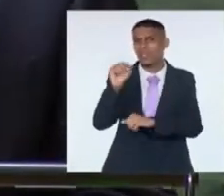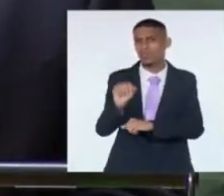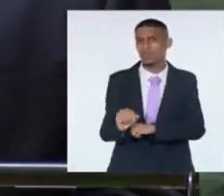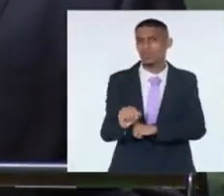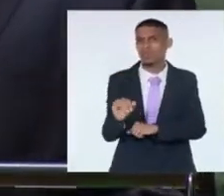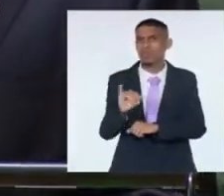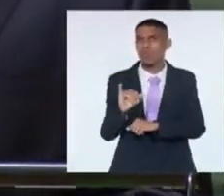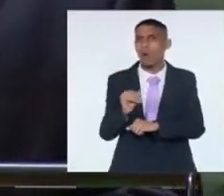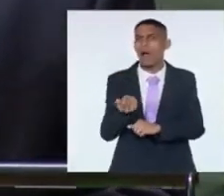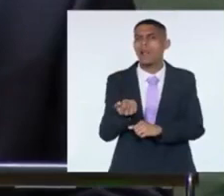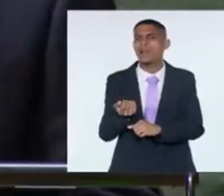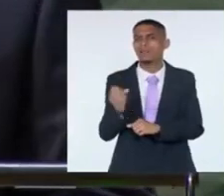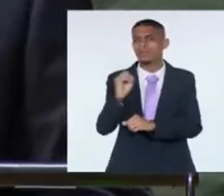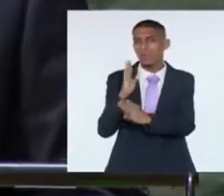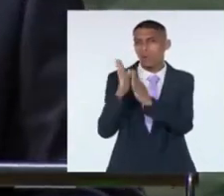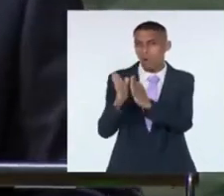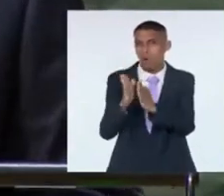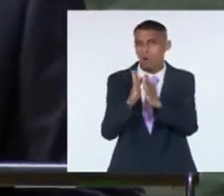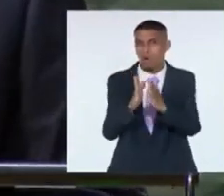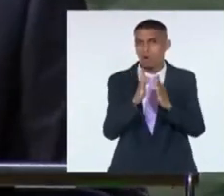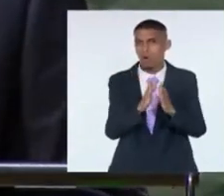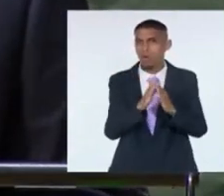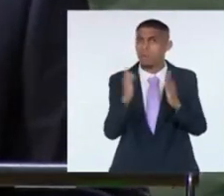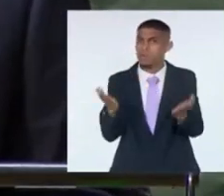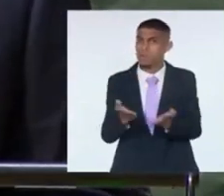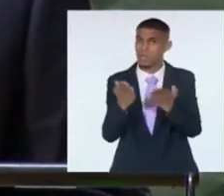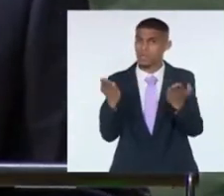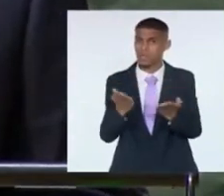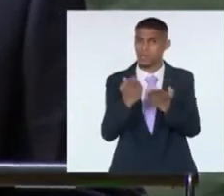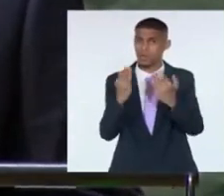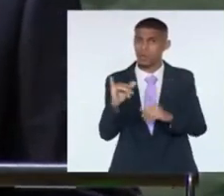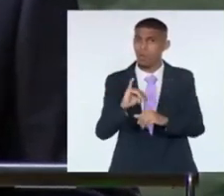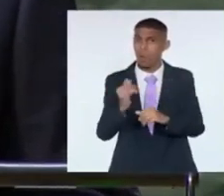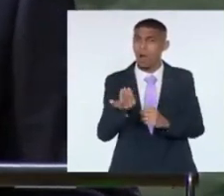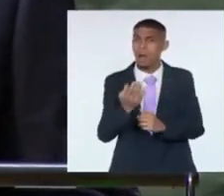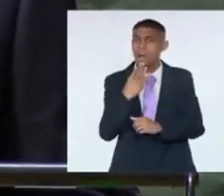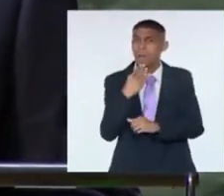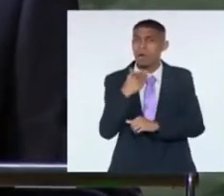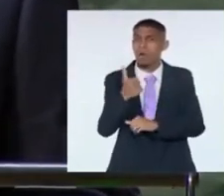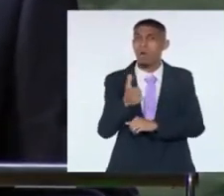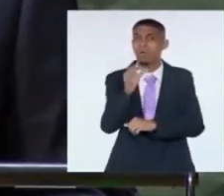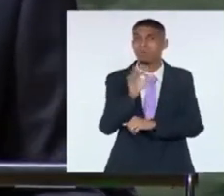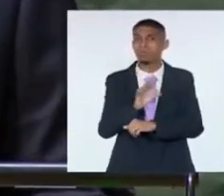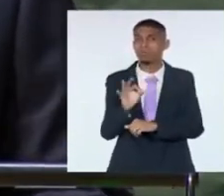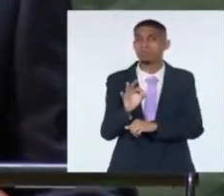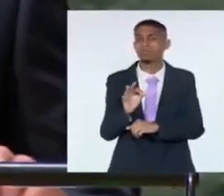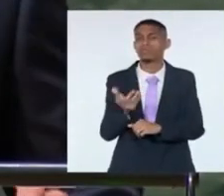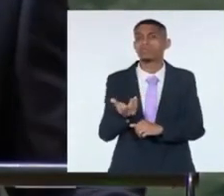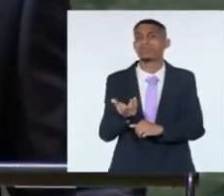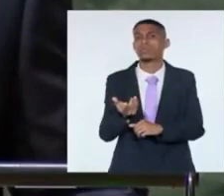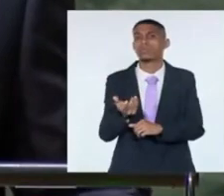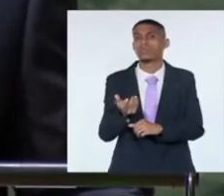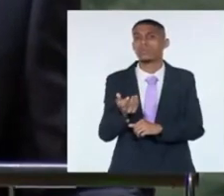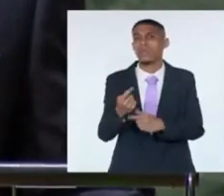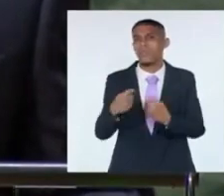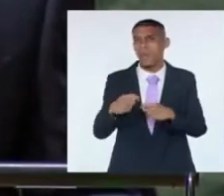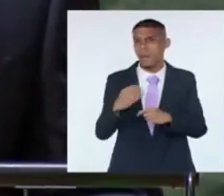un sistema de dominación que acrecienta el subdesarrollo y reproducir un modelo de colonialismo moderno